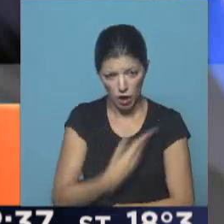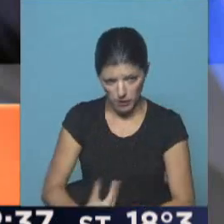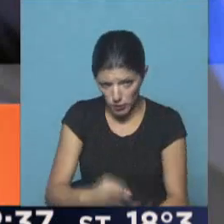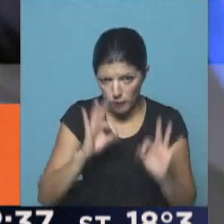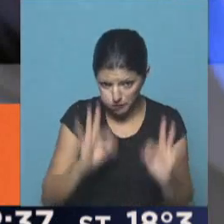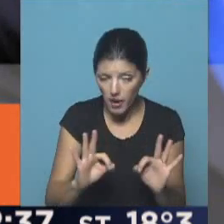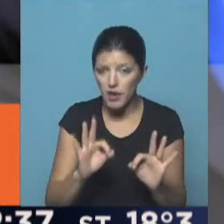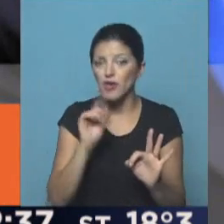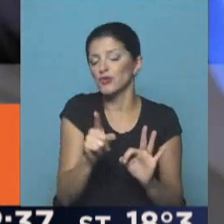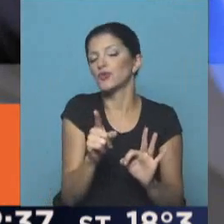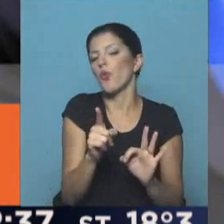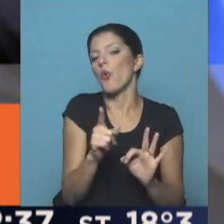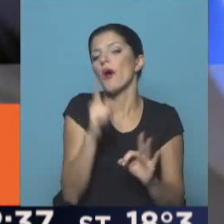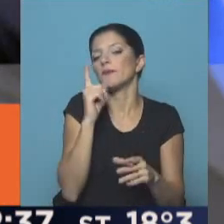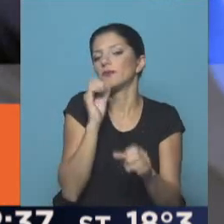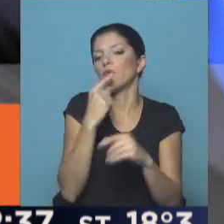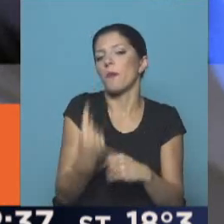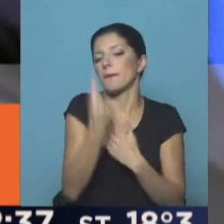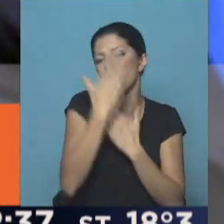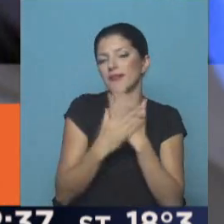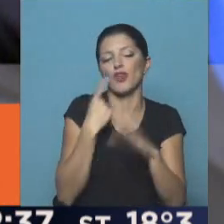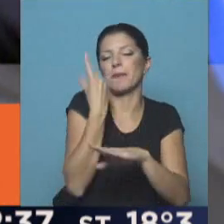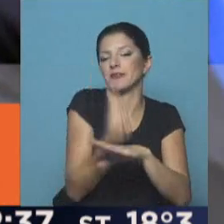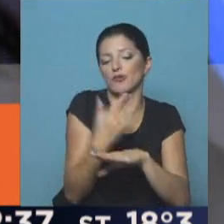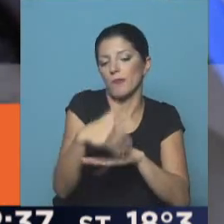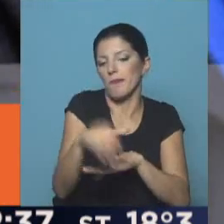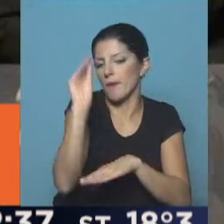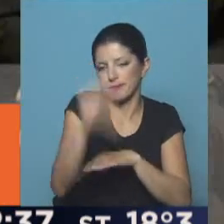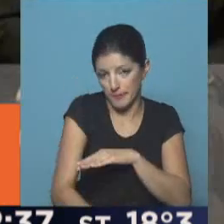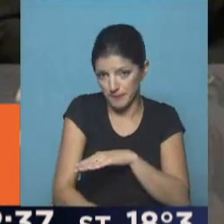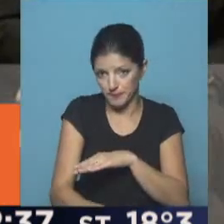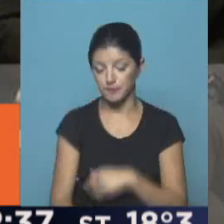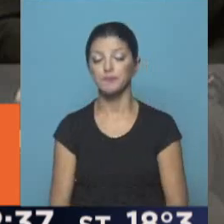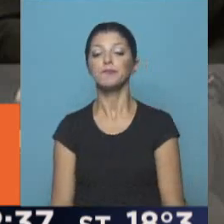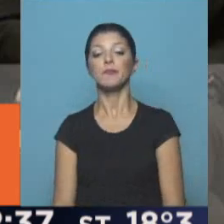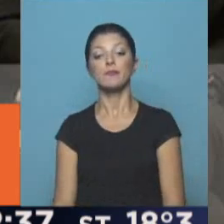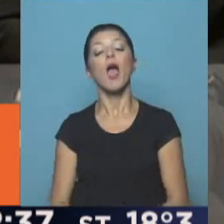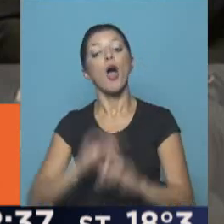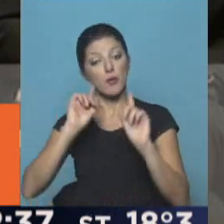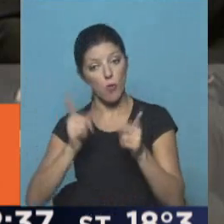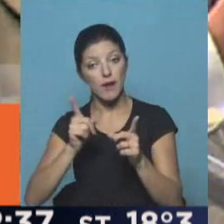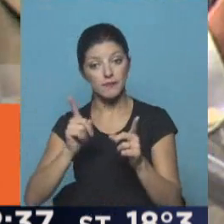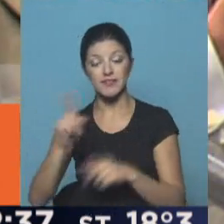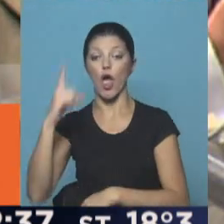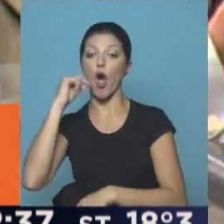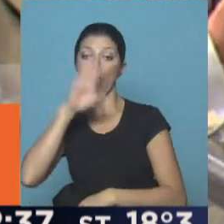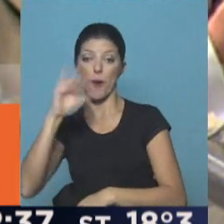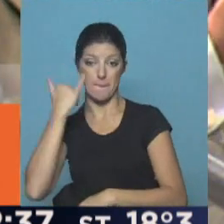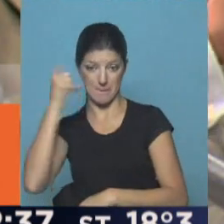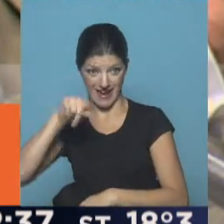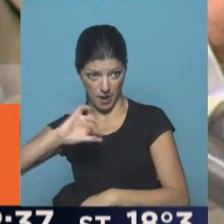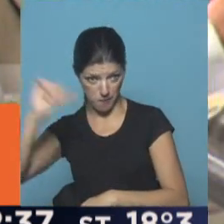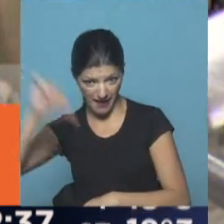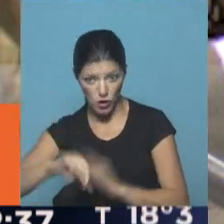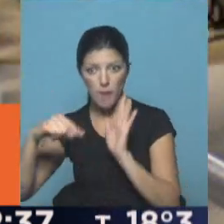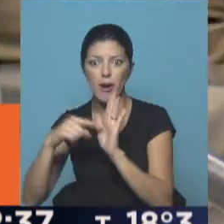su gestión tiene fecha de vencimiento. En este contexto, y aún sin haber ganado, el gran triunfador es Jeremy Corbyn,